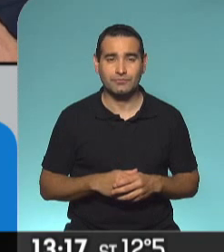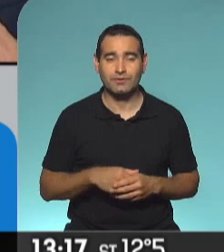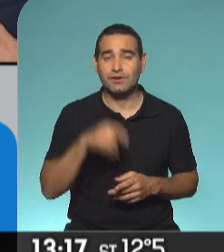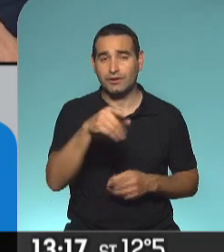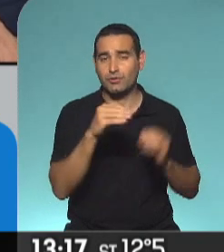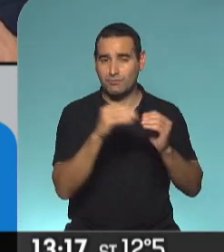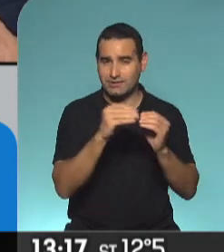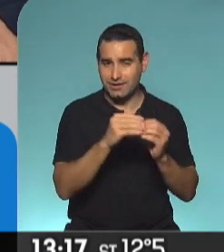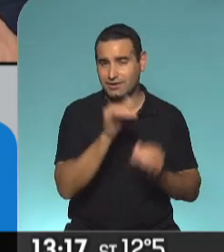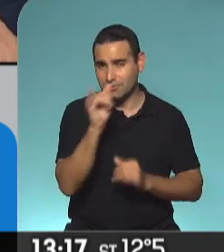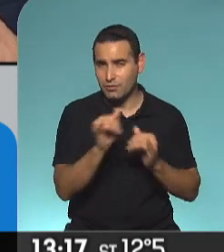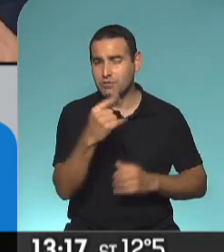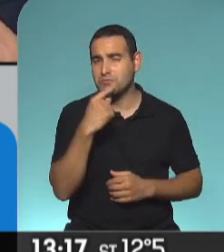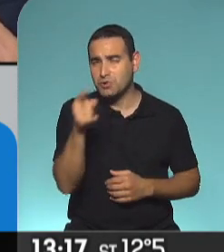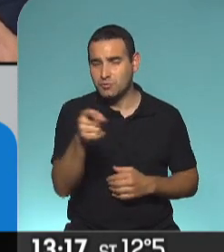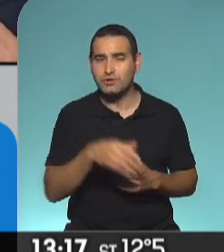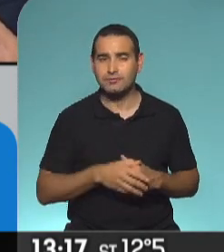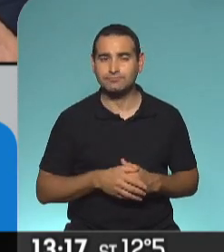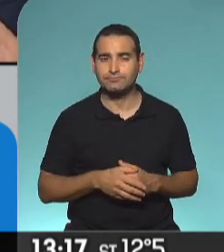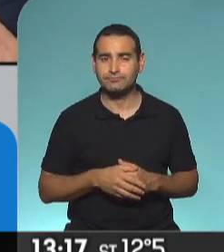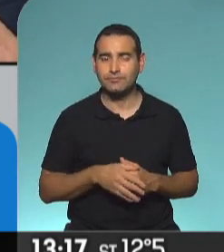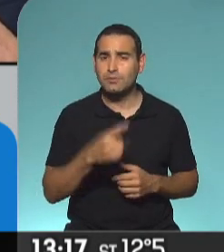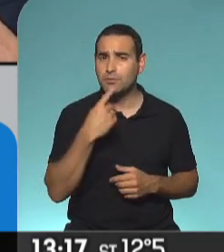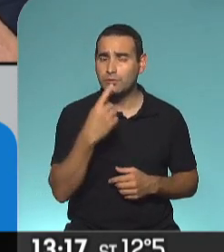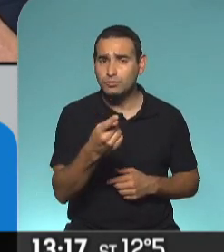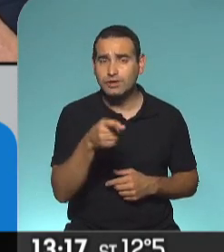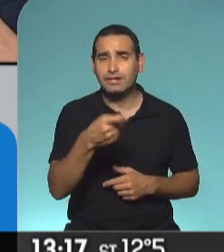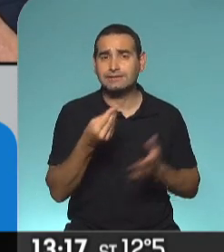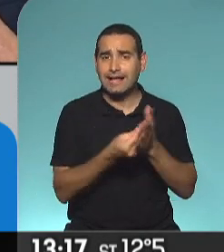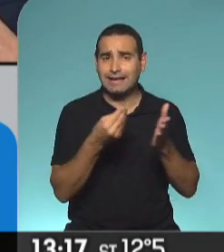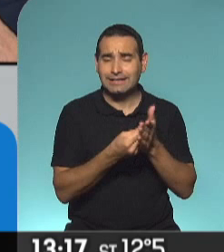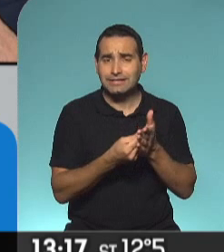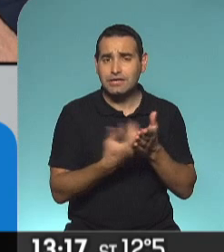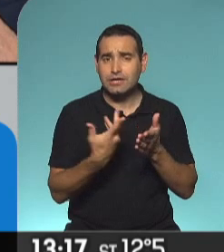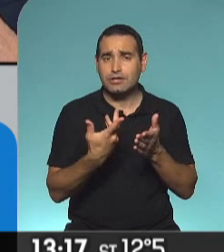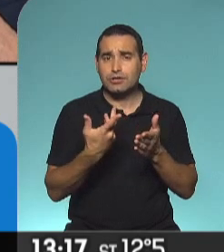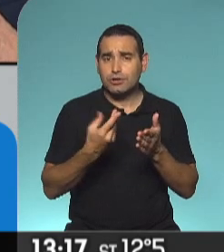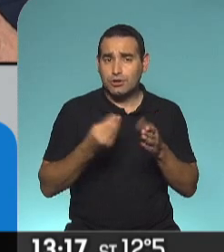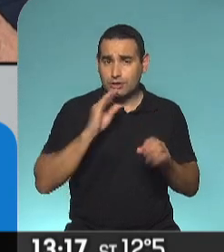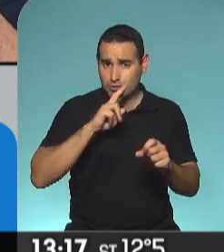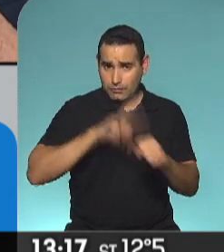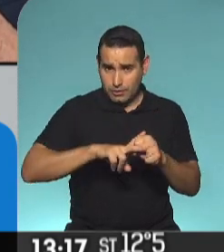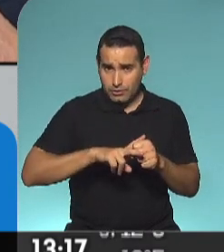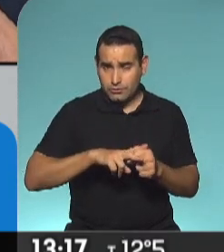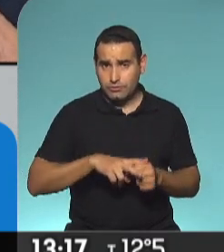julieta al google con una consulta para hacerle se definió finalmente el bloqueo de la tarjeta sube para aquellos que no son esenciales